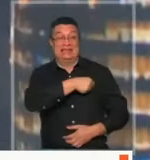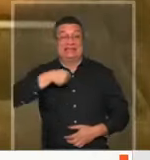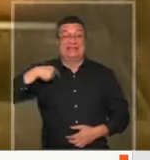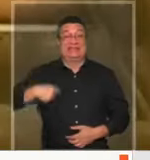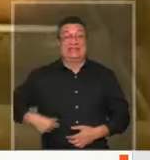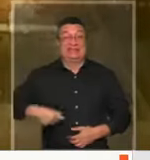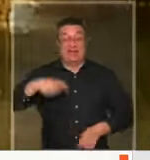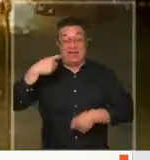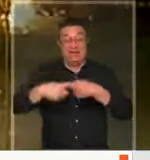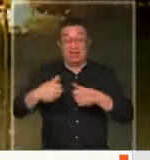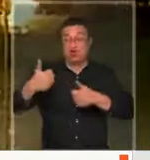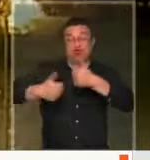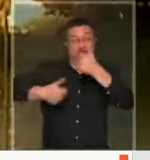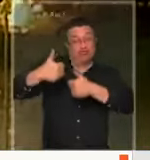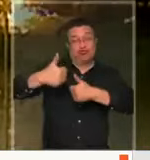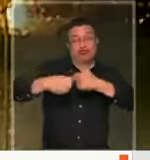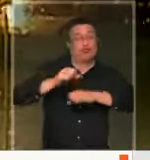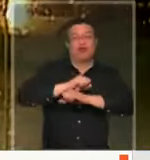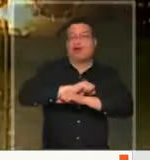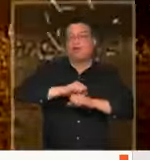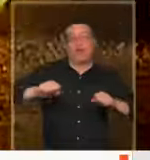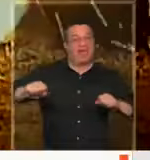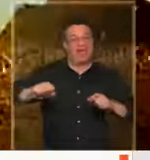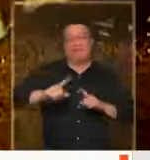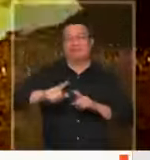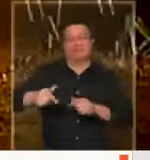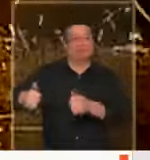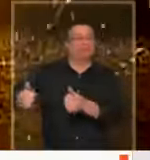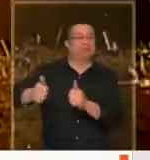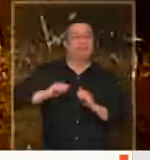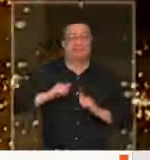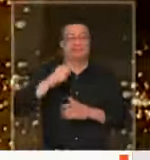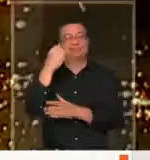los detalles. Pablo, buenas noches.